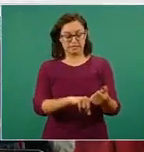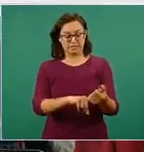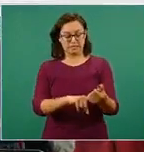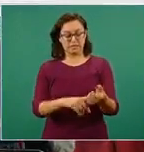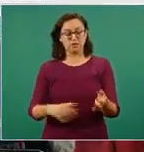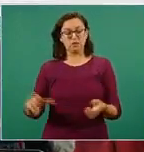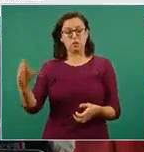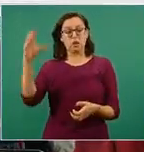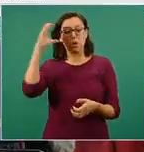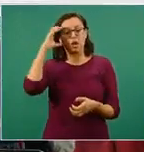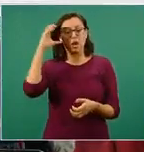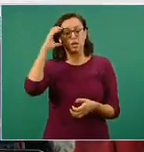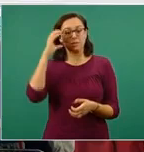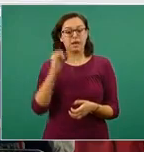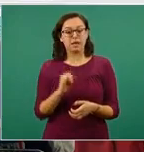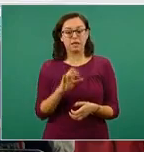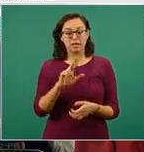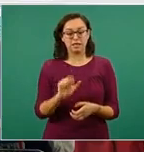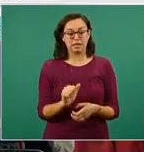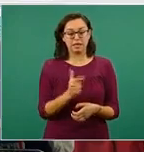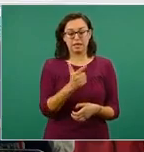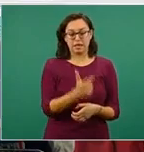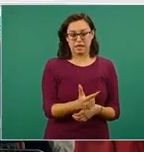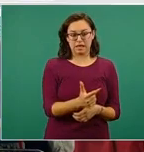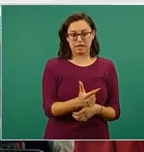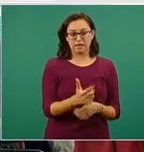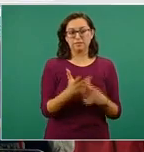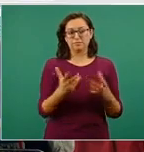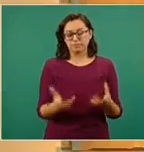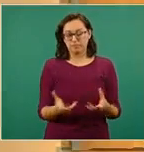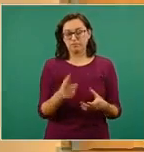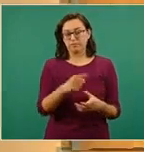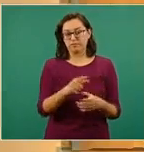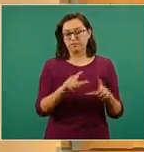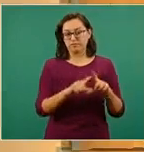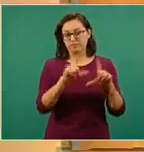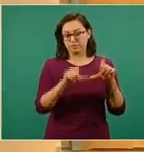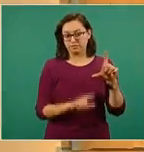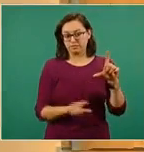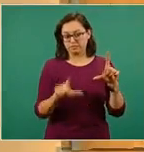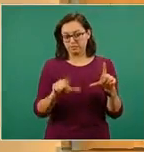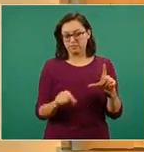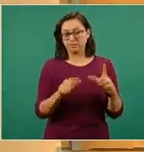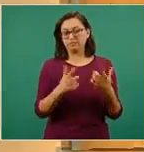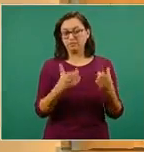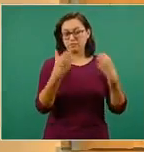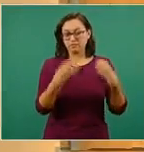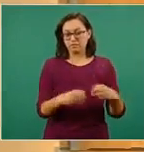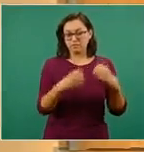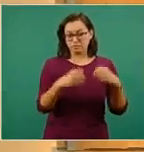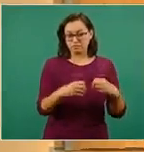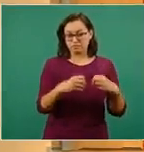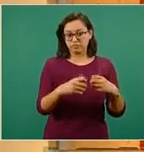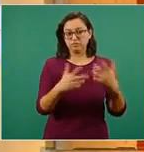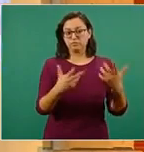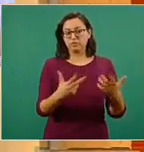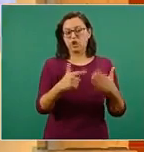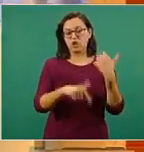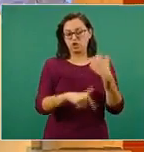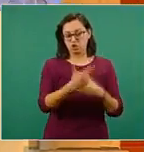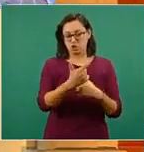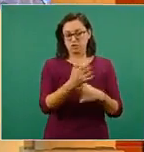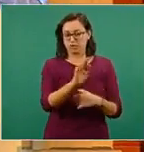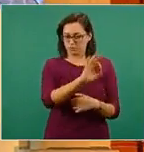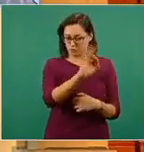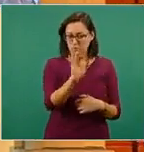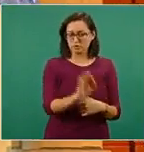el reporte de la red IRAG y se ocupa ahorita a nivel nacional el 12% de las camas